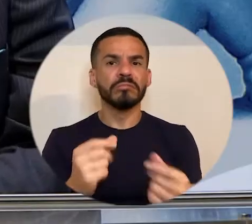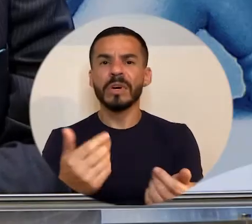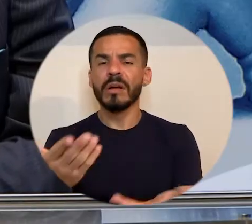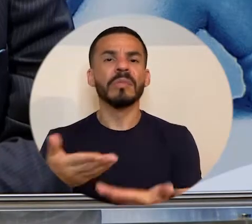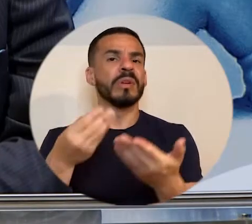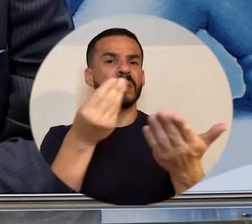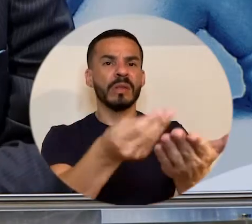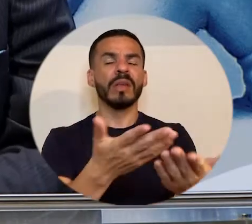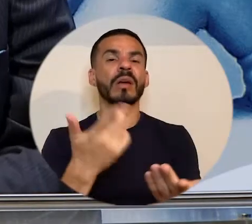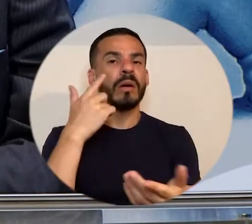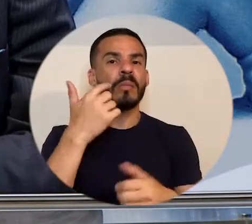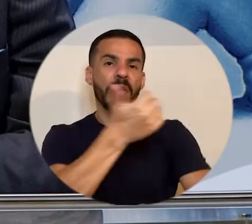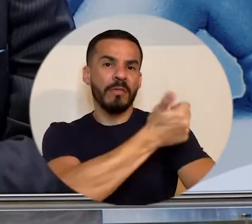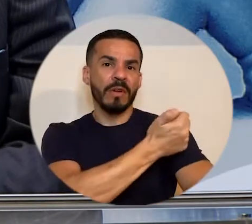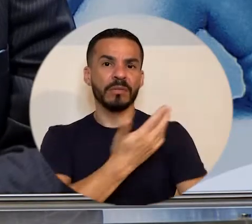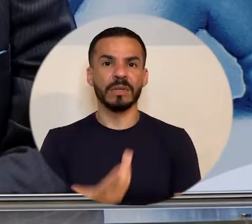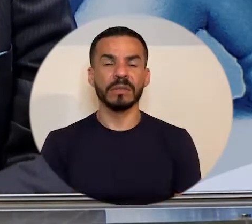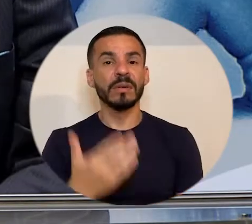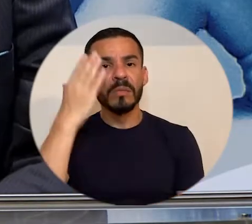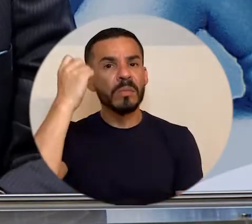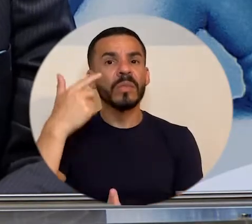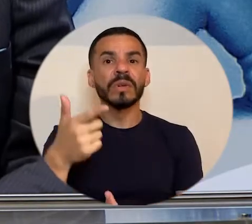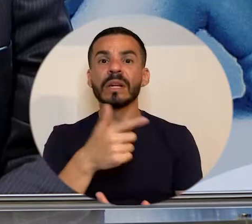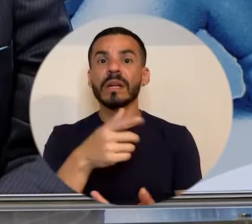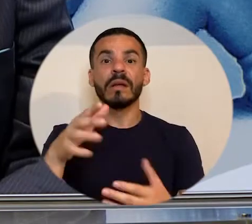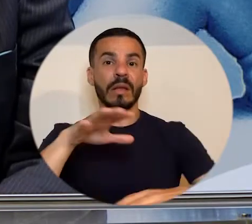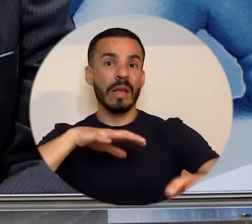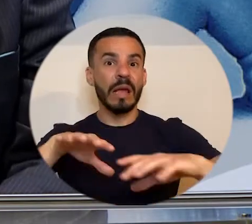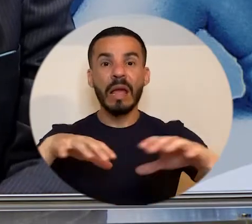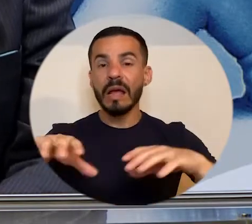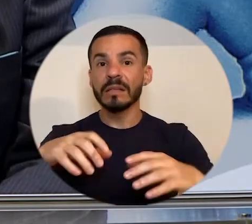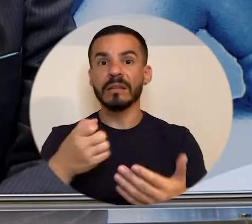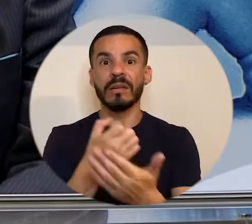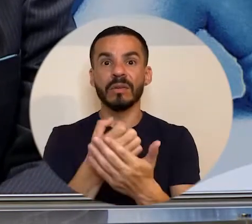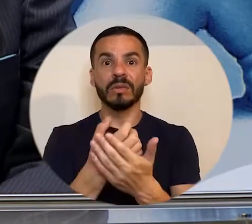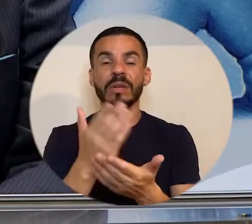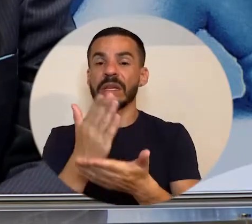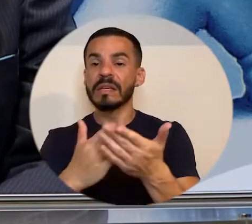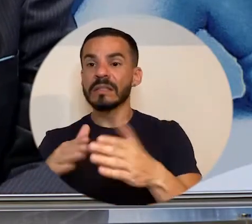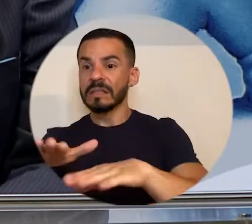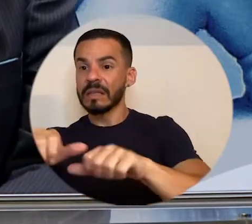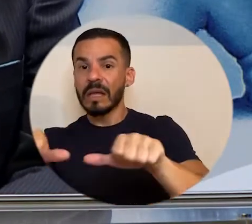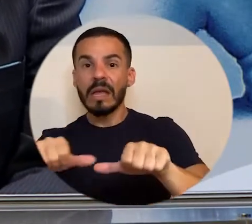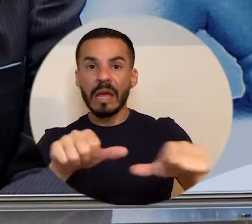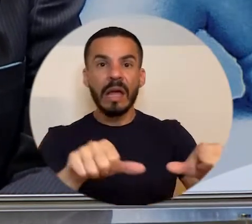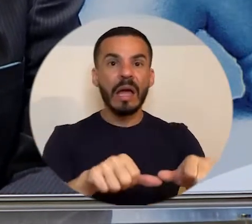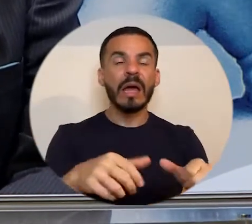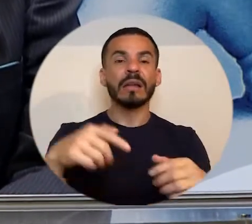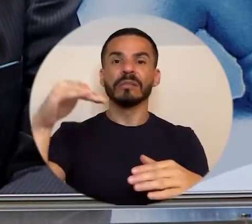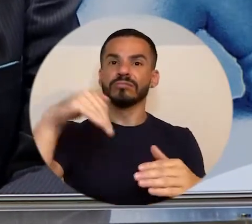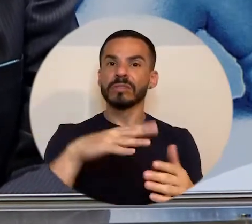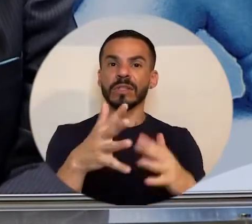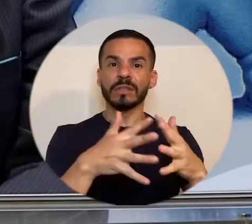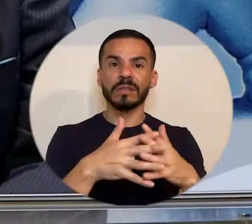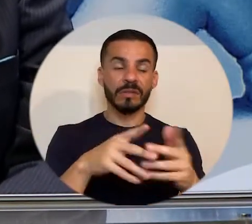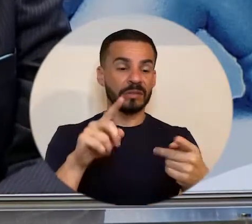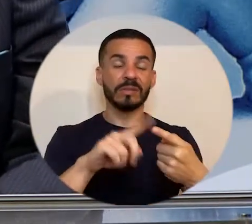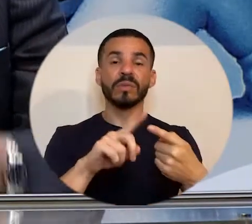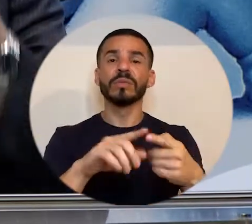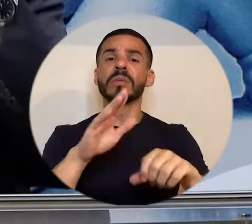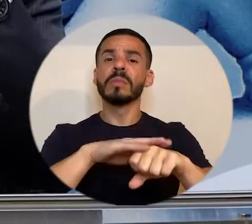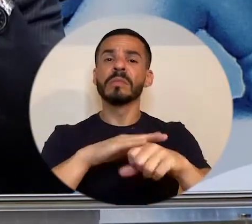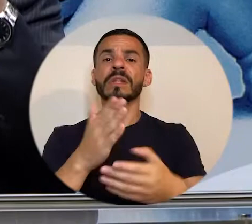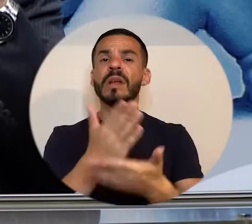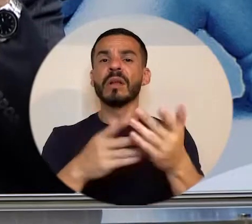inmediatamente tuvieron ayuda y le mandaron inmediatamente a vacunarse. ¿Por qué? Porque reactiva la economía en ciertas áreas deprimidas de Estados Unidos.